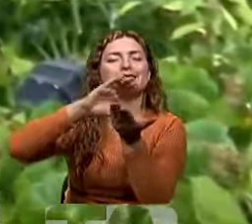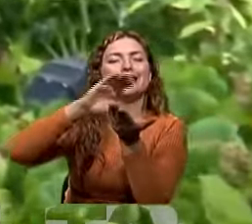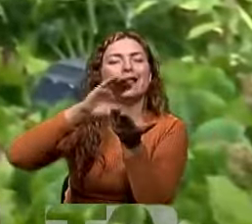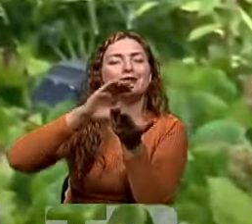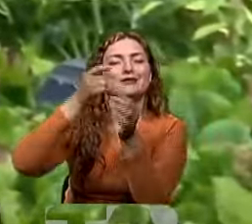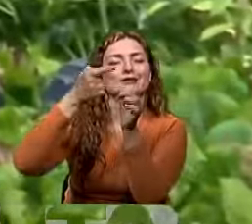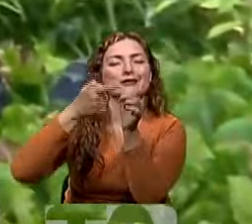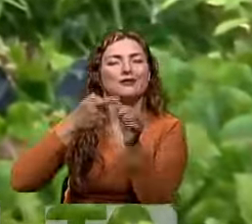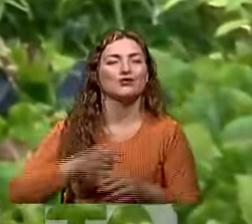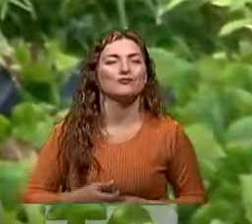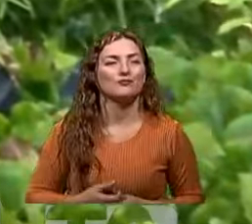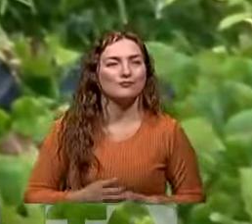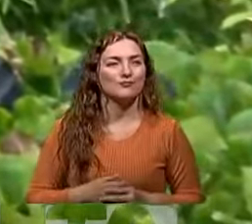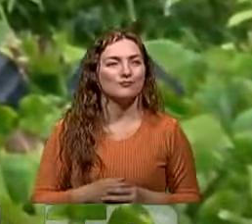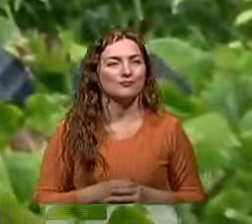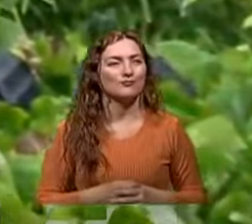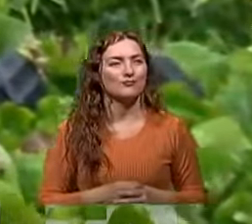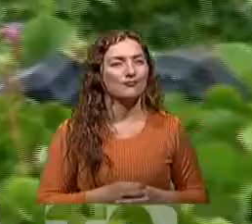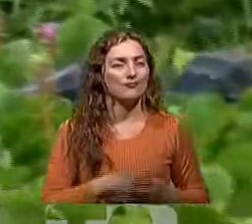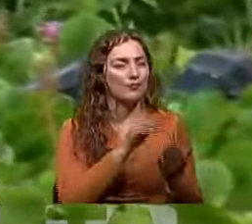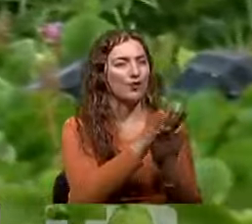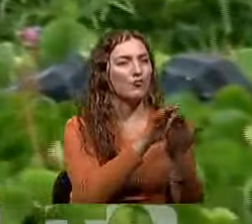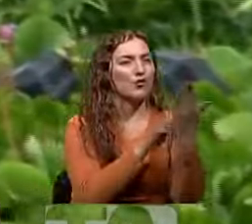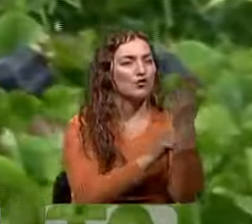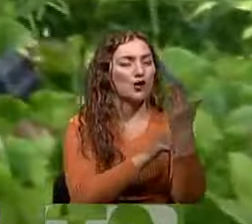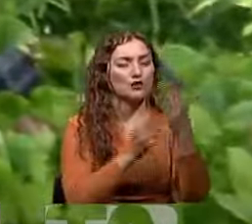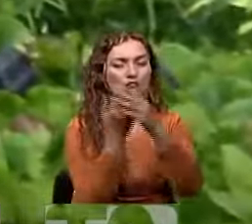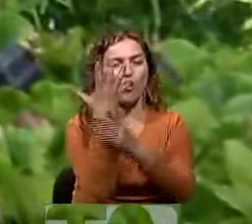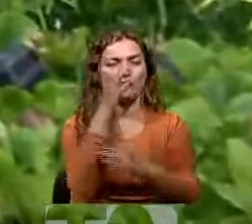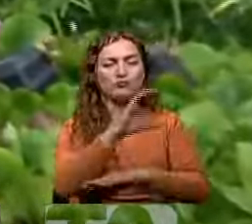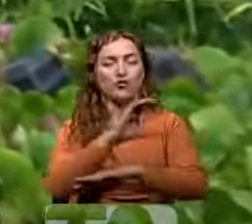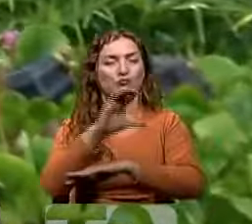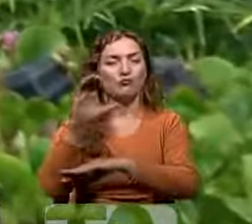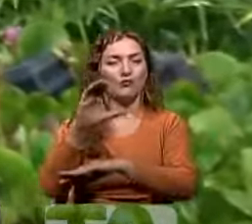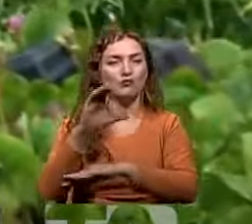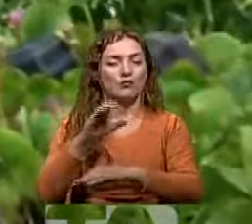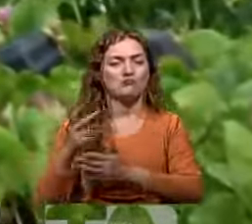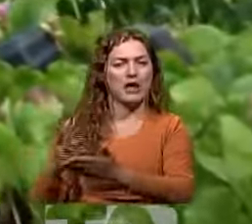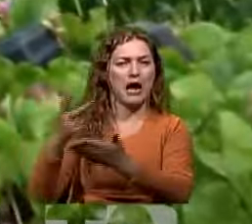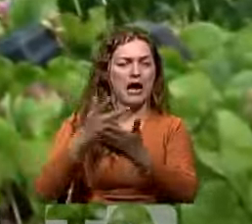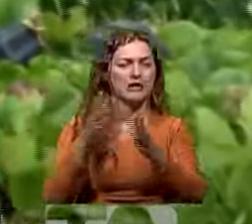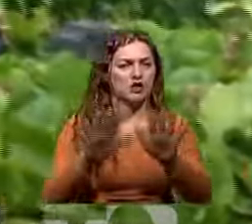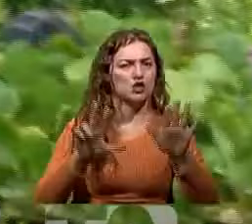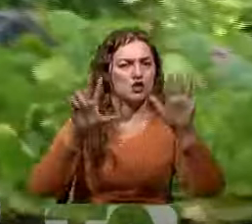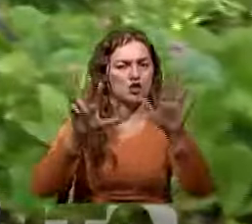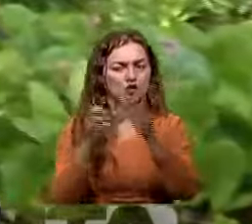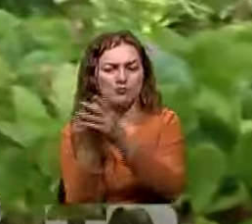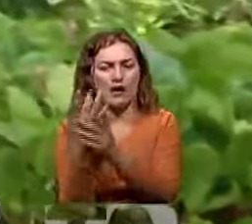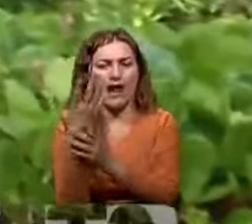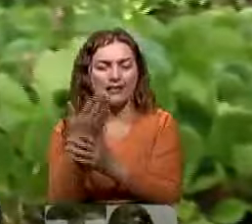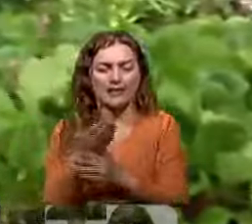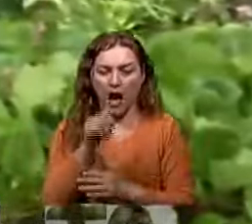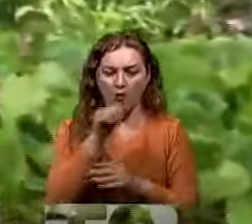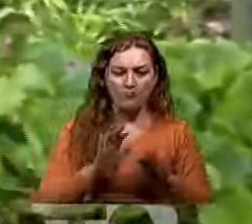de nuestra ciudad. Así es. Este proyecto Bosque de Luz tiene exactamente 18 estaciones y están dedicadas a las plantas acuáticas,